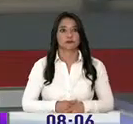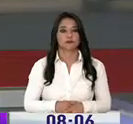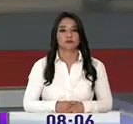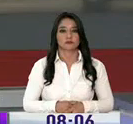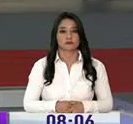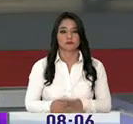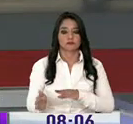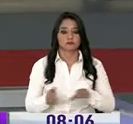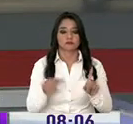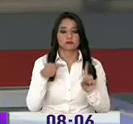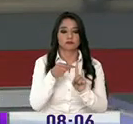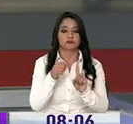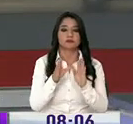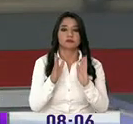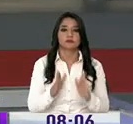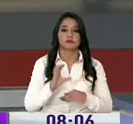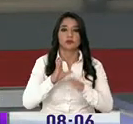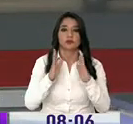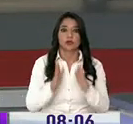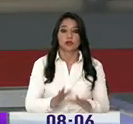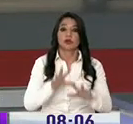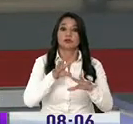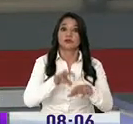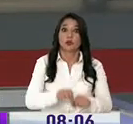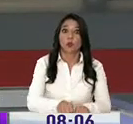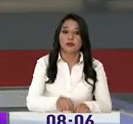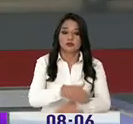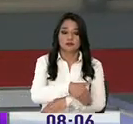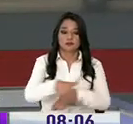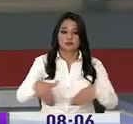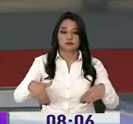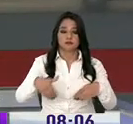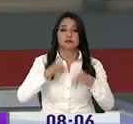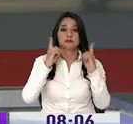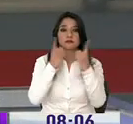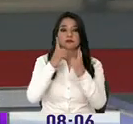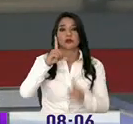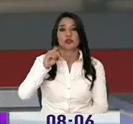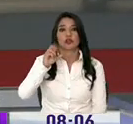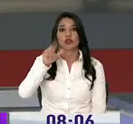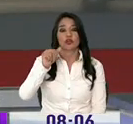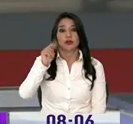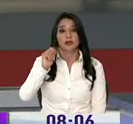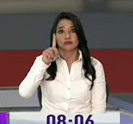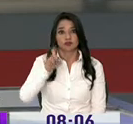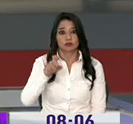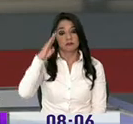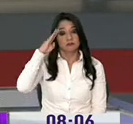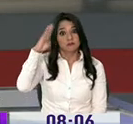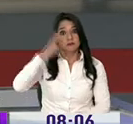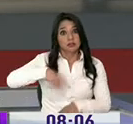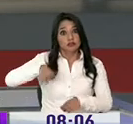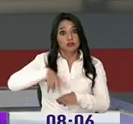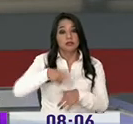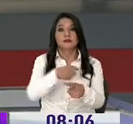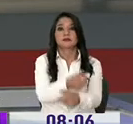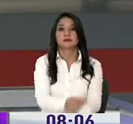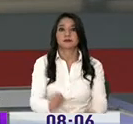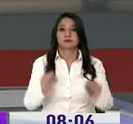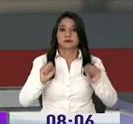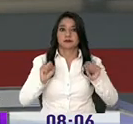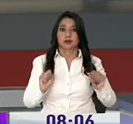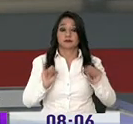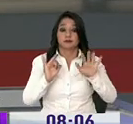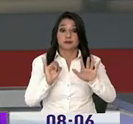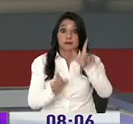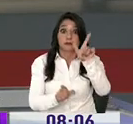Un ciudadano ecuatoriano secuestrado en el cantón fronterizo de San Lorenzo fue rescatado por los agentes de la Policía Nacional. 7